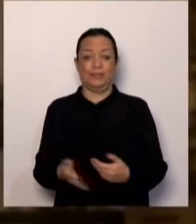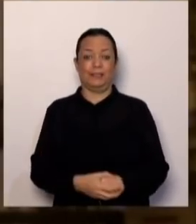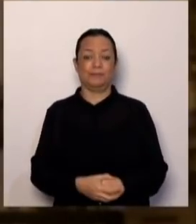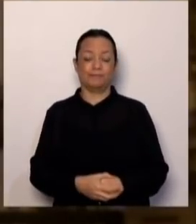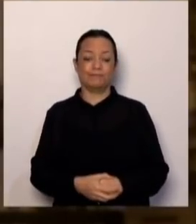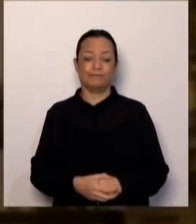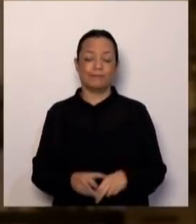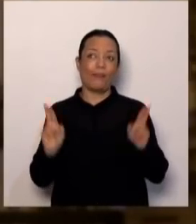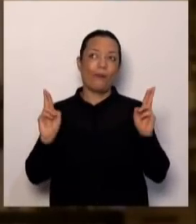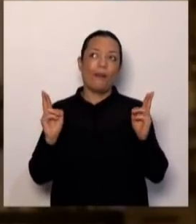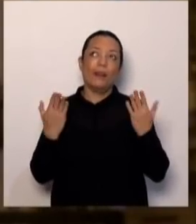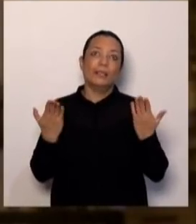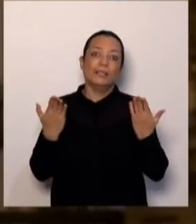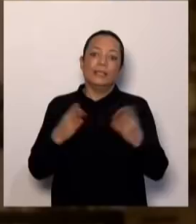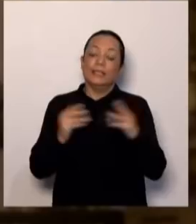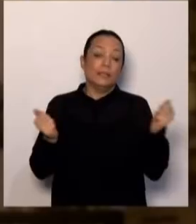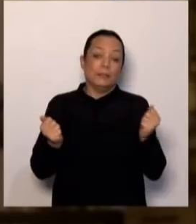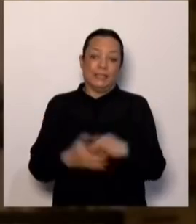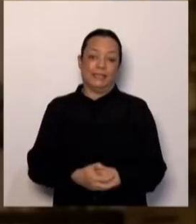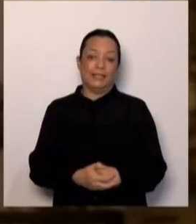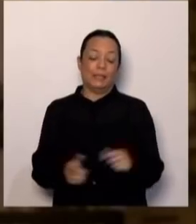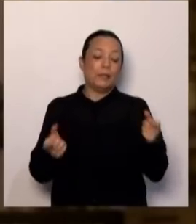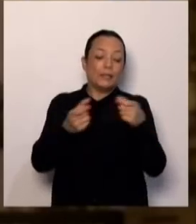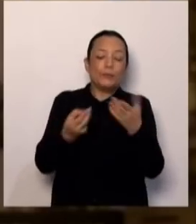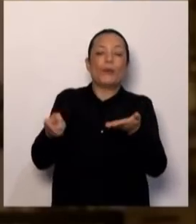Ojalá que esto pase pronto y que podamos reunirnos de